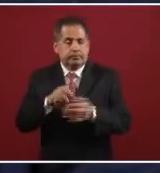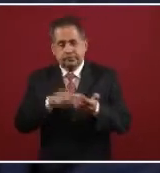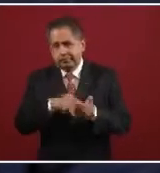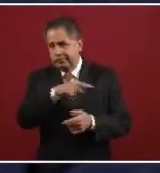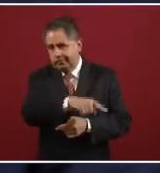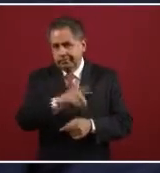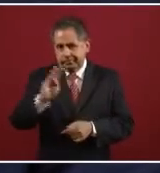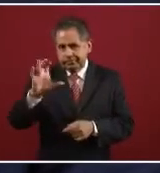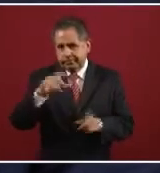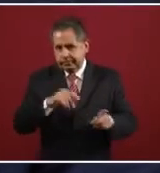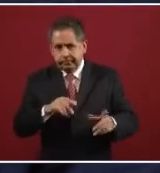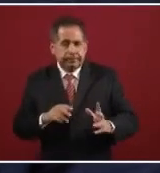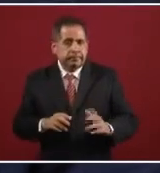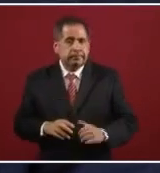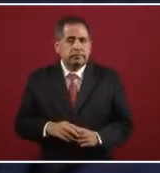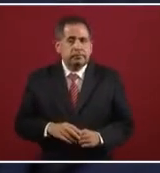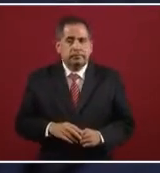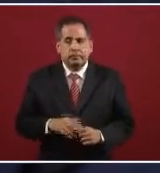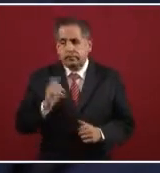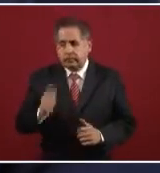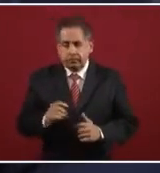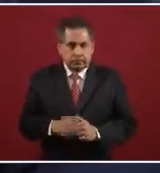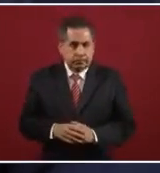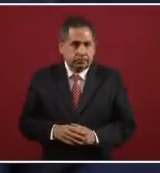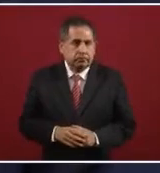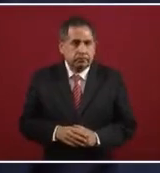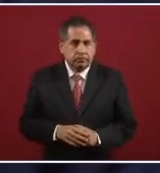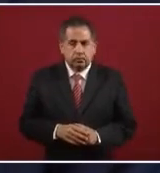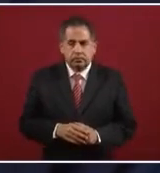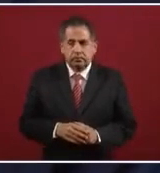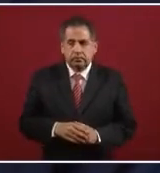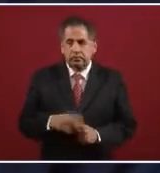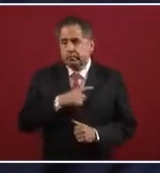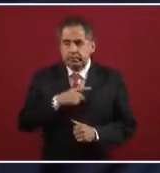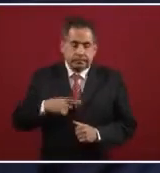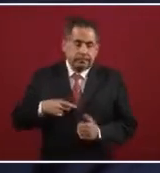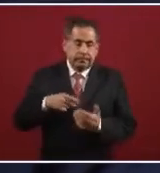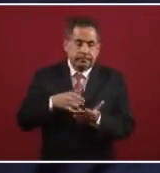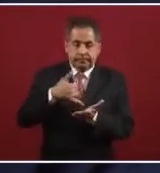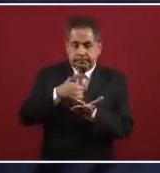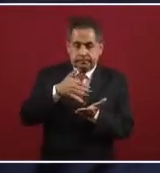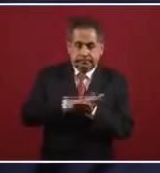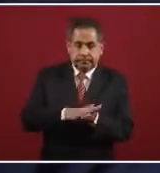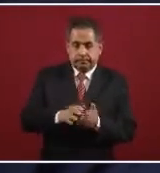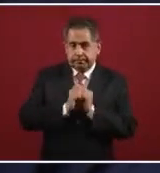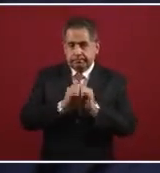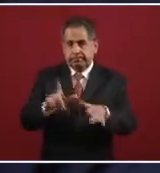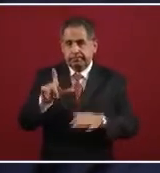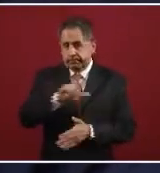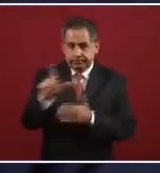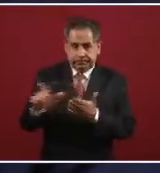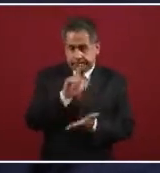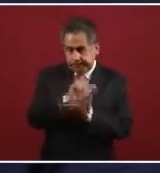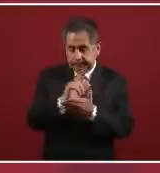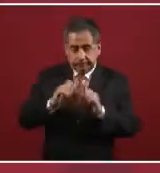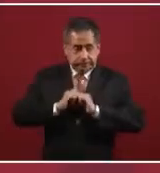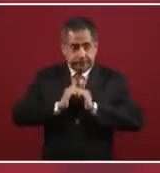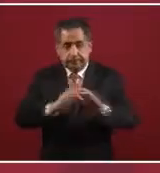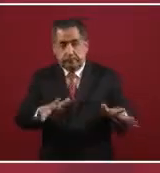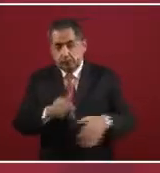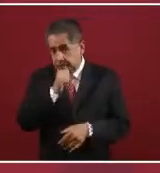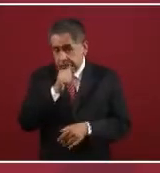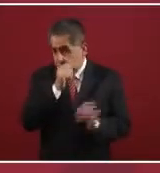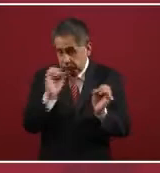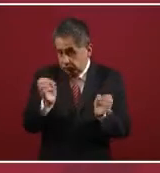tema? Pues que se tiene que publicar la ley, porque no se ha publicado.